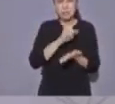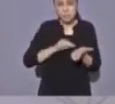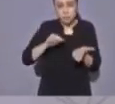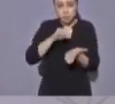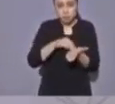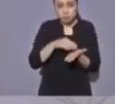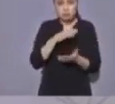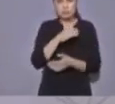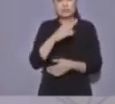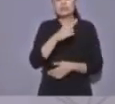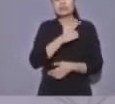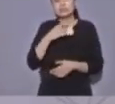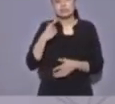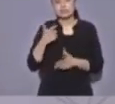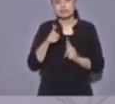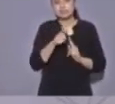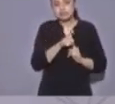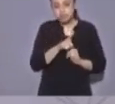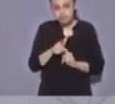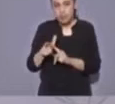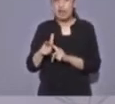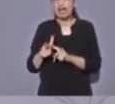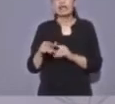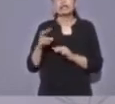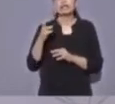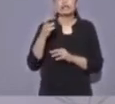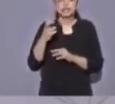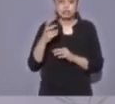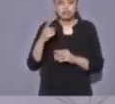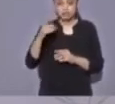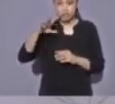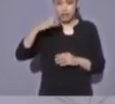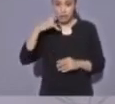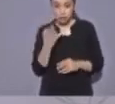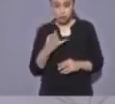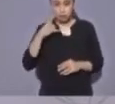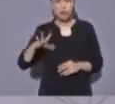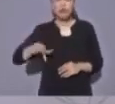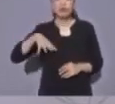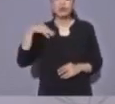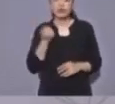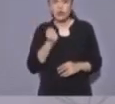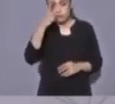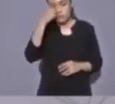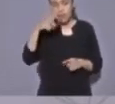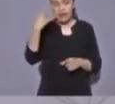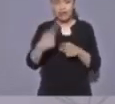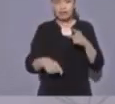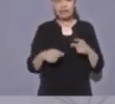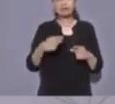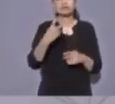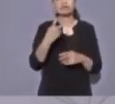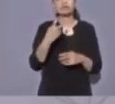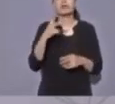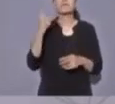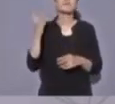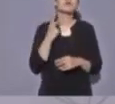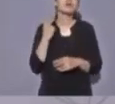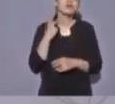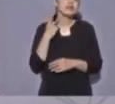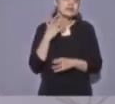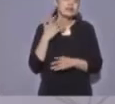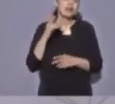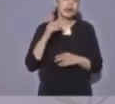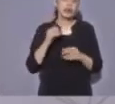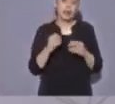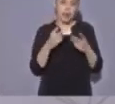nuestro sistema para desintoxicar el oficio político y de esta manera ofrecer a las nuevas generaciones mejores oportunidades de